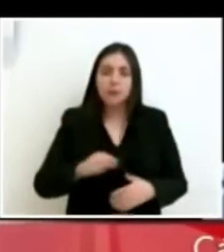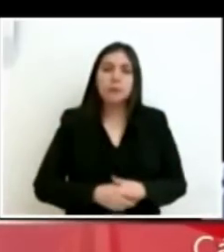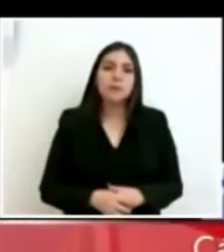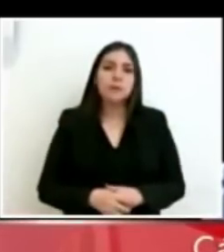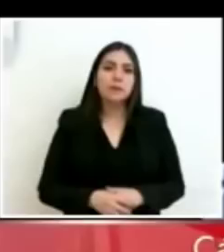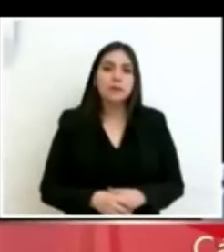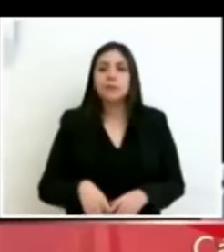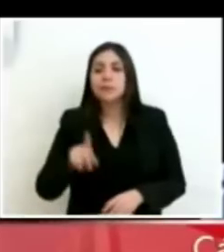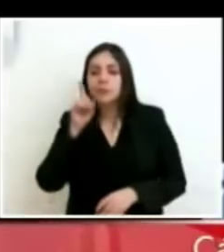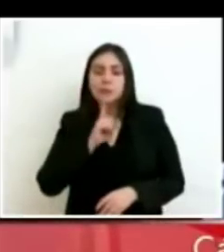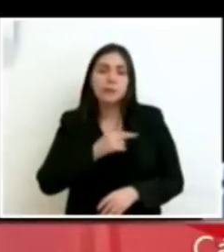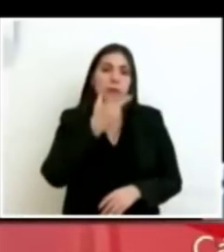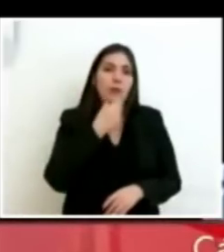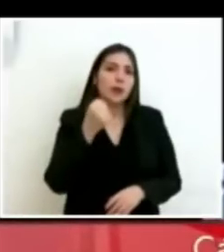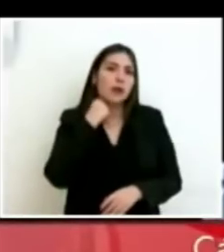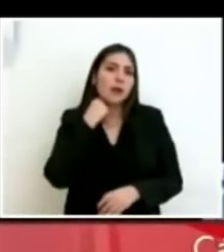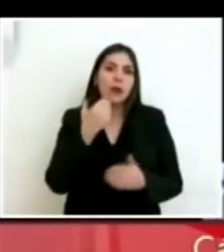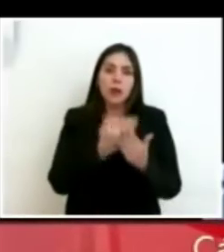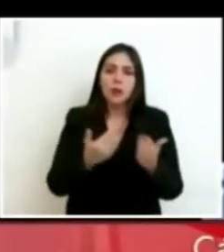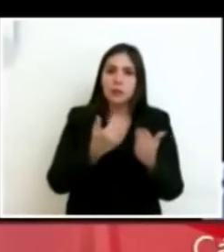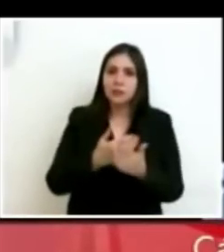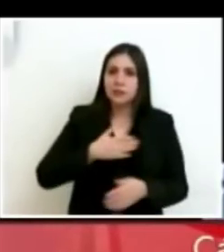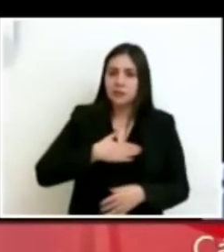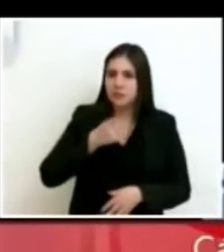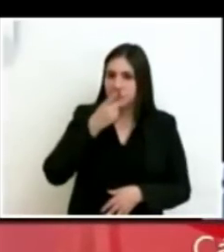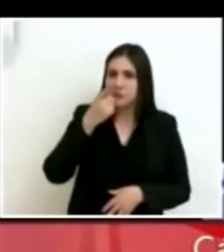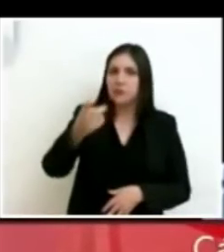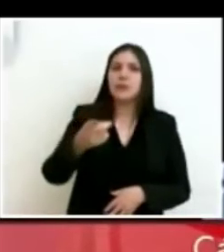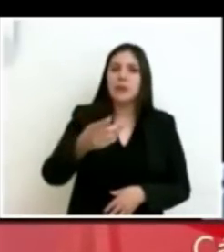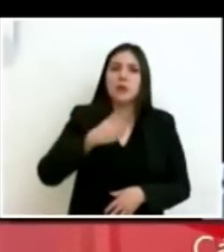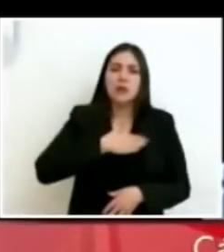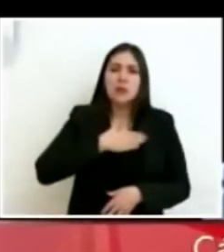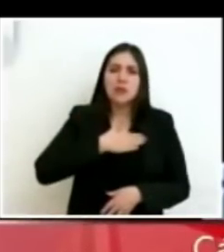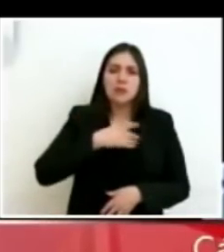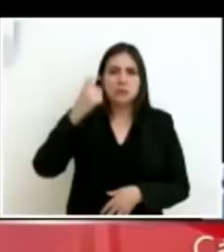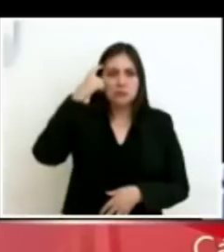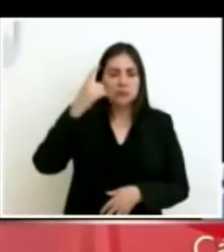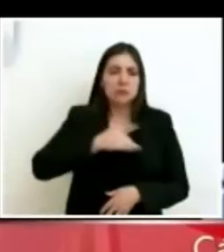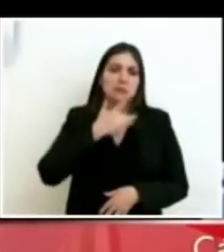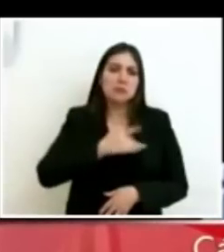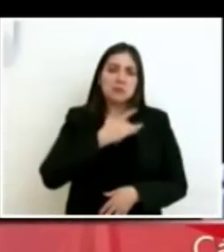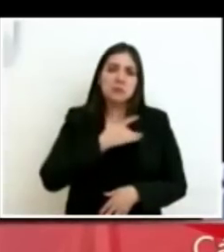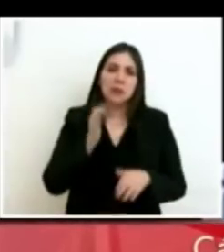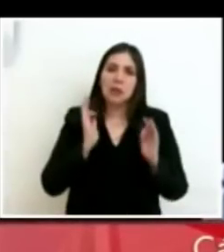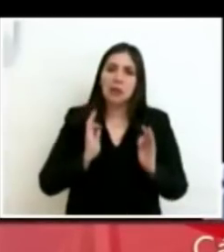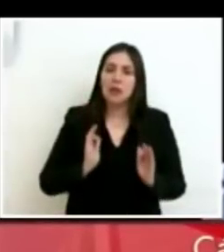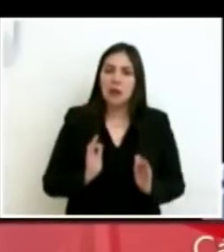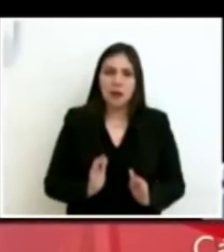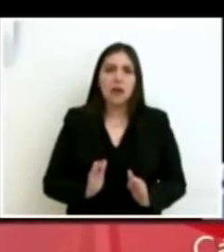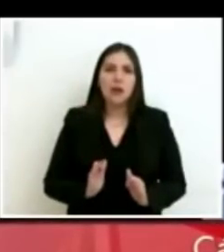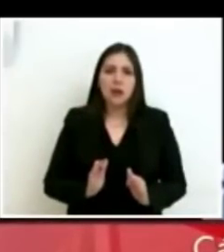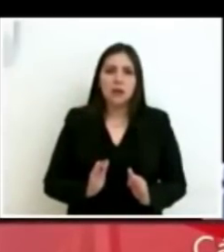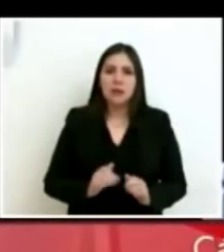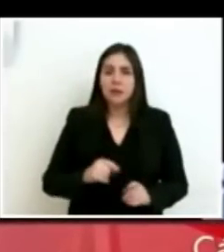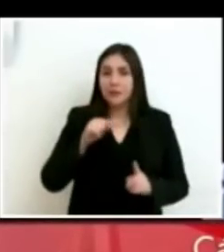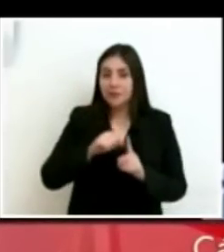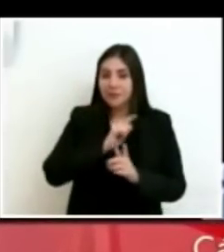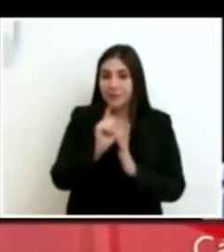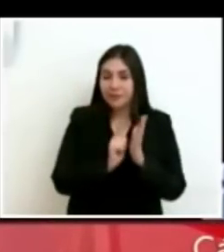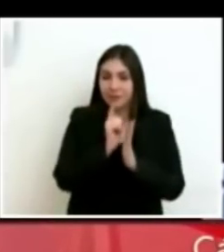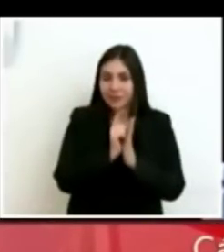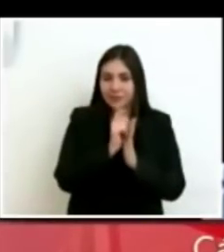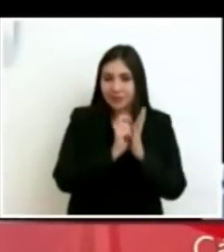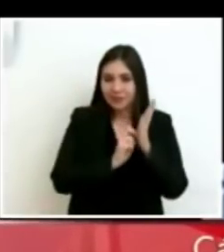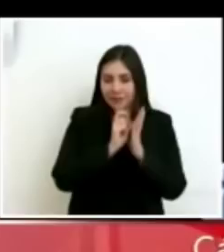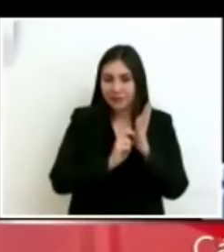y senadores, quiero decirles que mi conciencia está tranquila. Mi voto fue en contra de esta mal llamada reforma